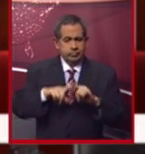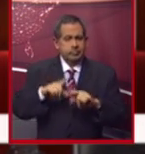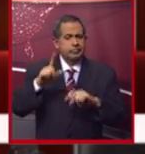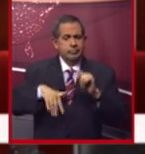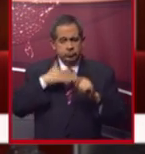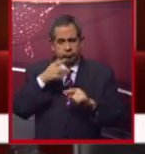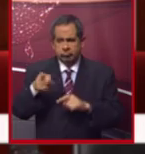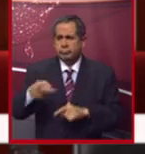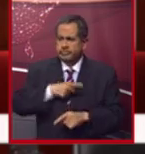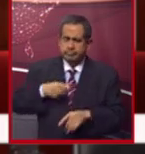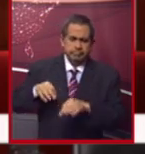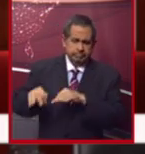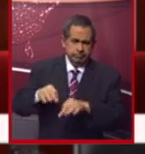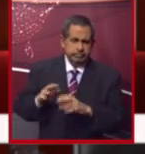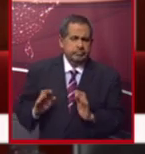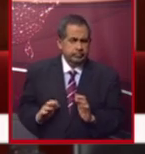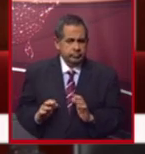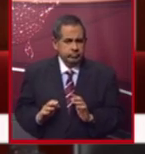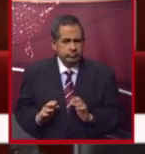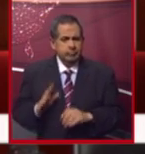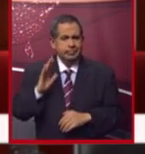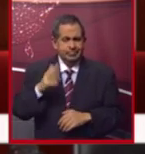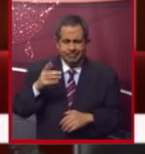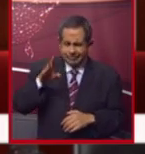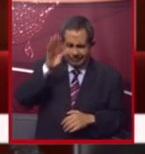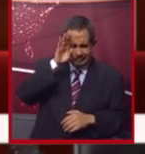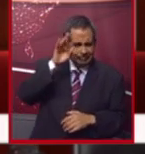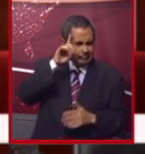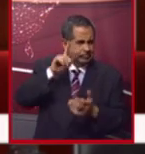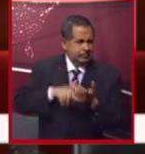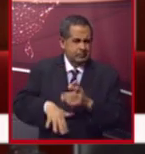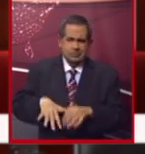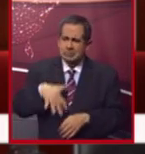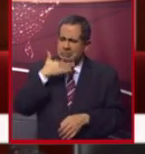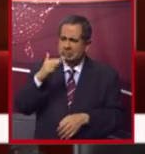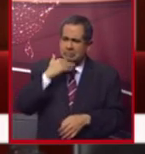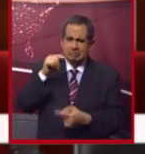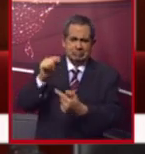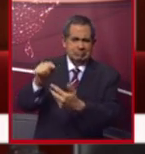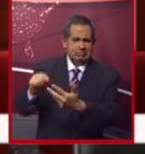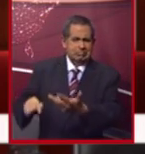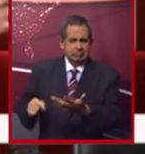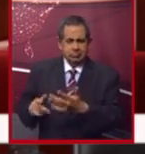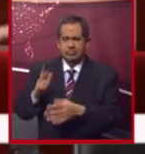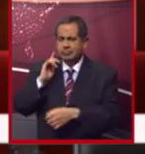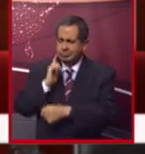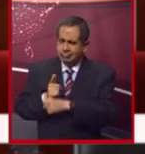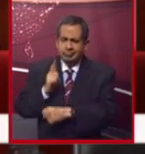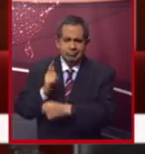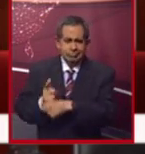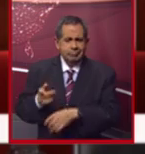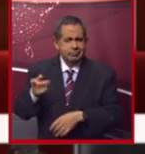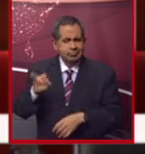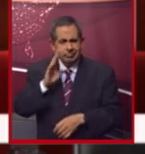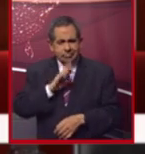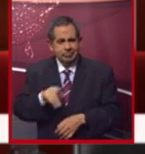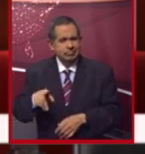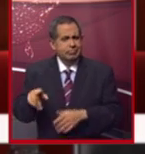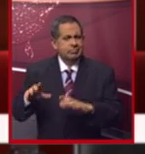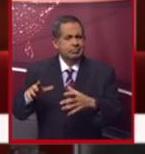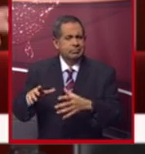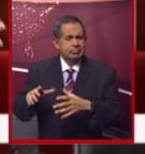su chamba, porque ya nos enteramos de las barbaridades de la estafa maestra, ya nos enteramos que la normal rural de mi